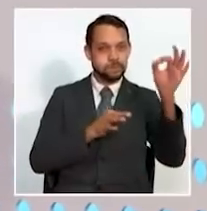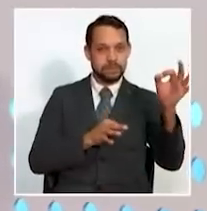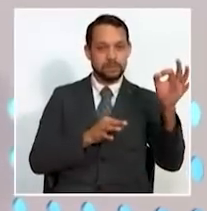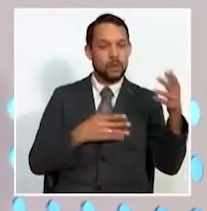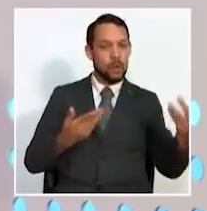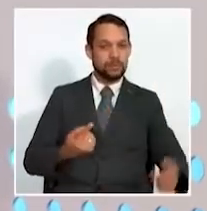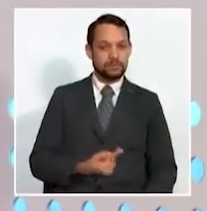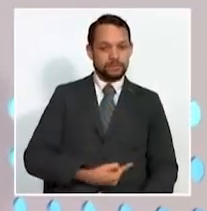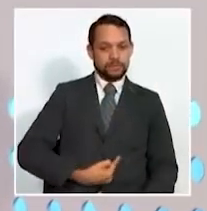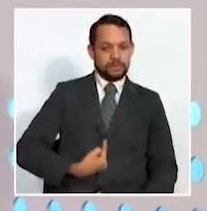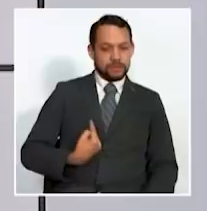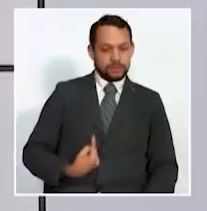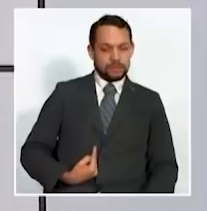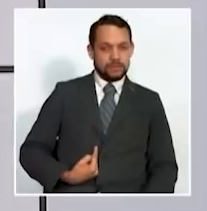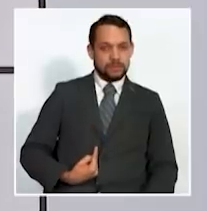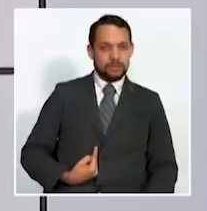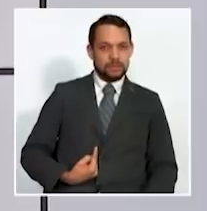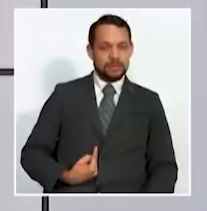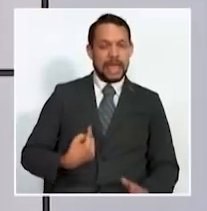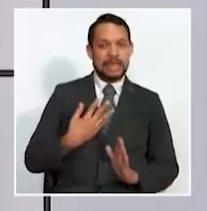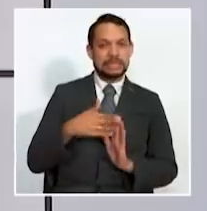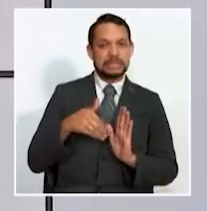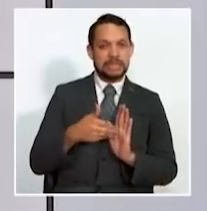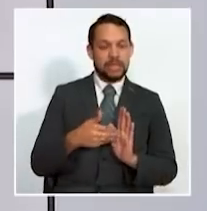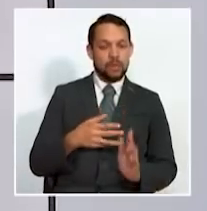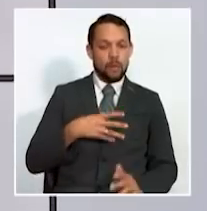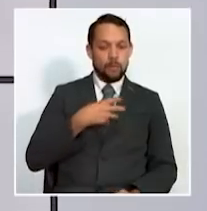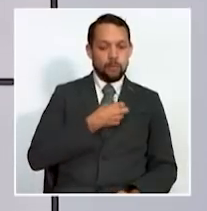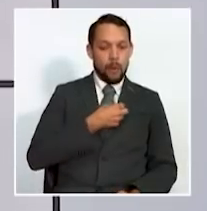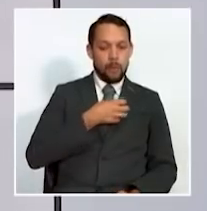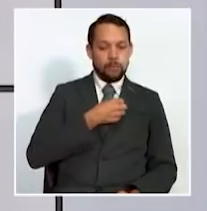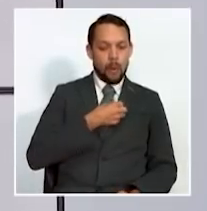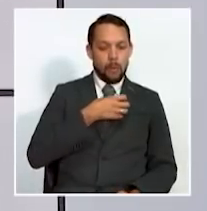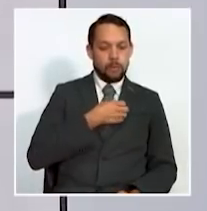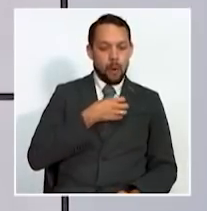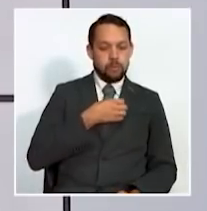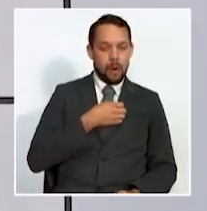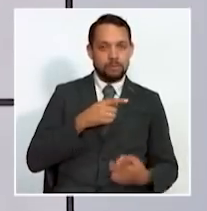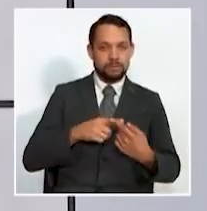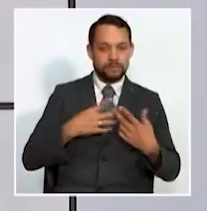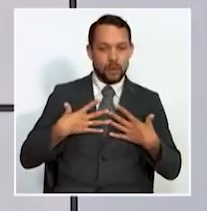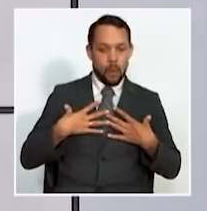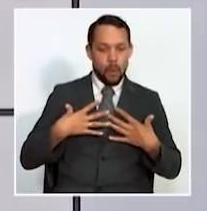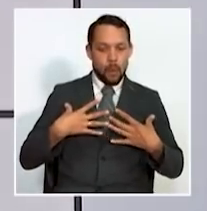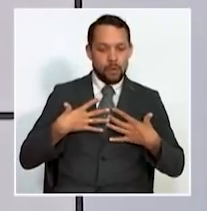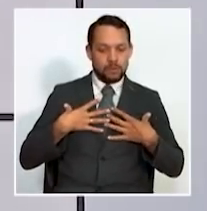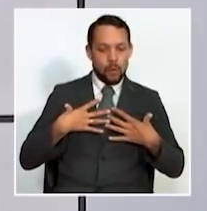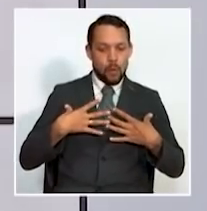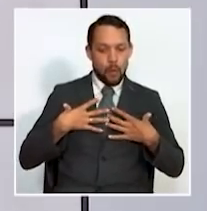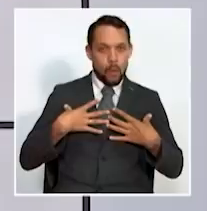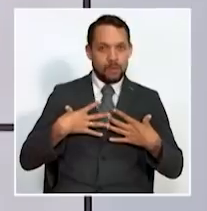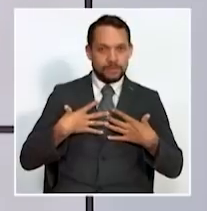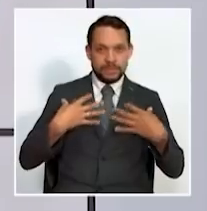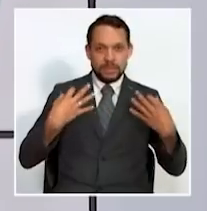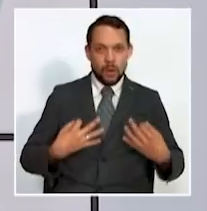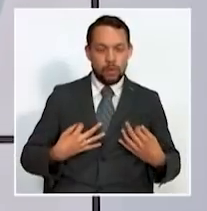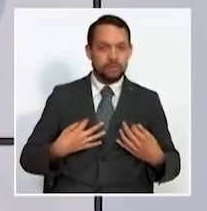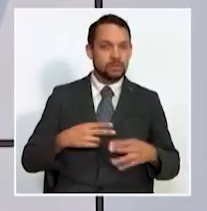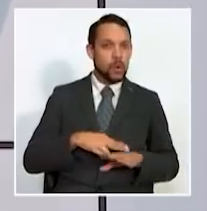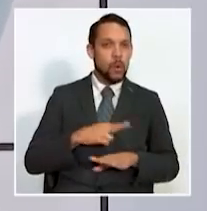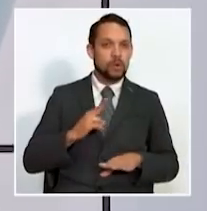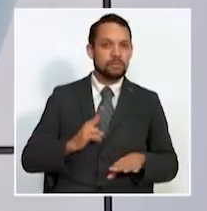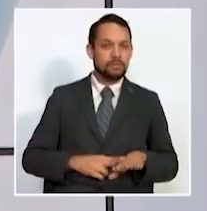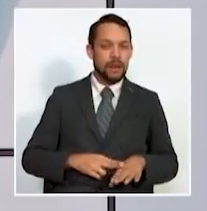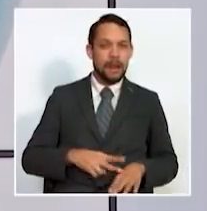el centro siempre vemos el corazón y vemos los pulmones. En una radiografía por lo general vemos los pulmones de un